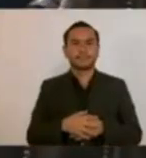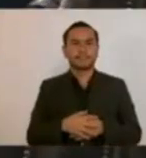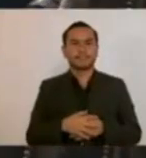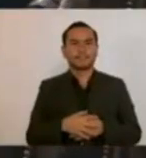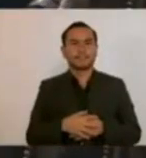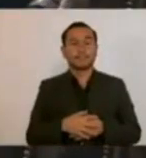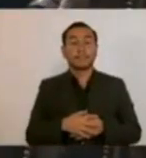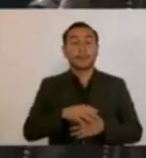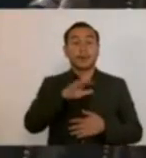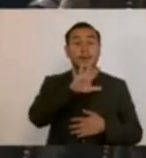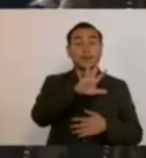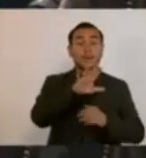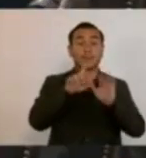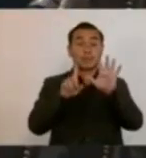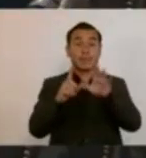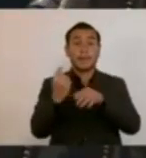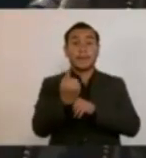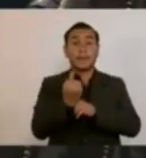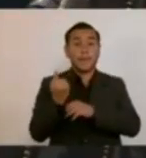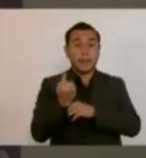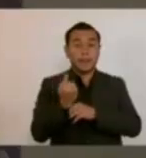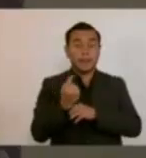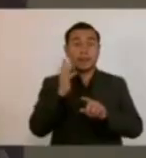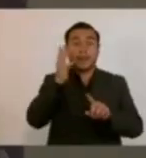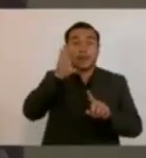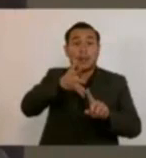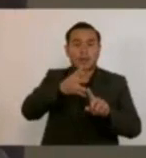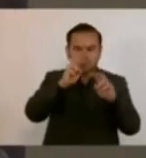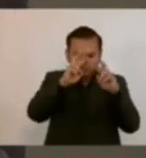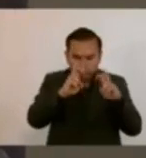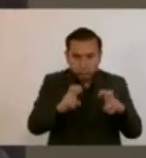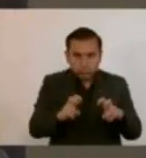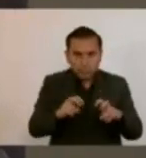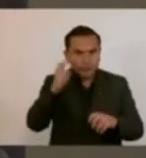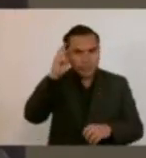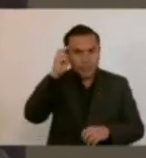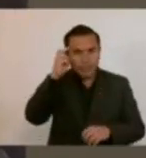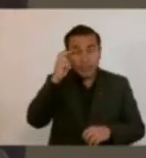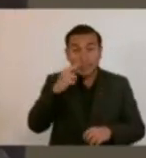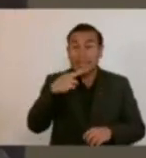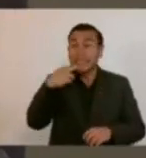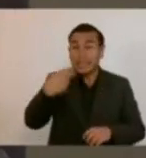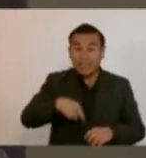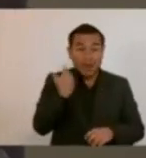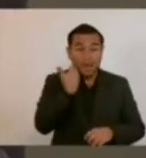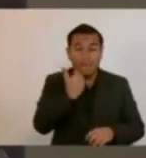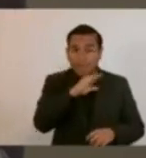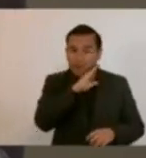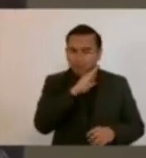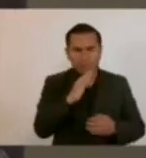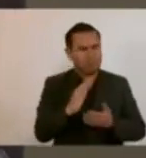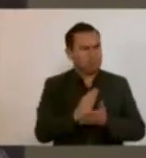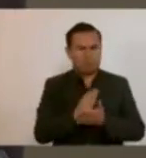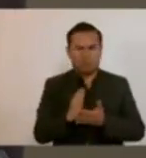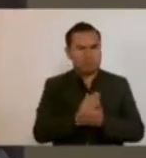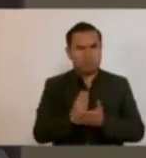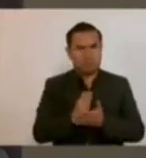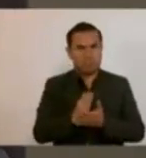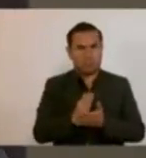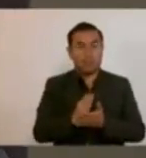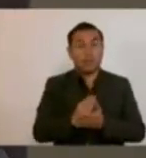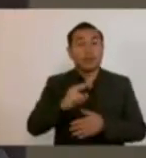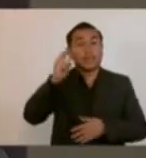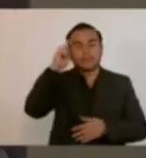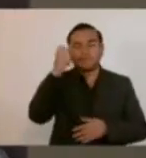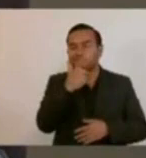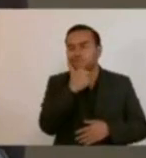Hay 56 personas en cuarentena. Esto no quiere decir que hay 56 casos sospechosos. Eso quiere decir que vienen de países que hemos